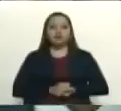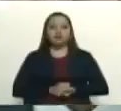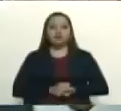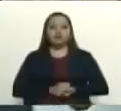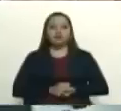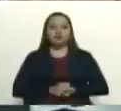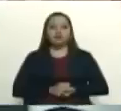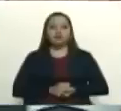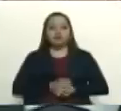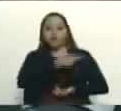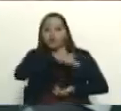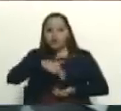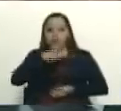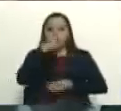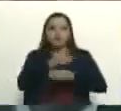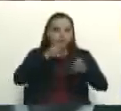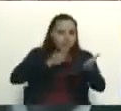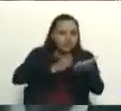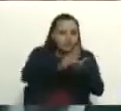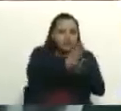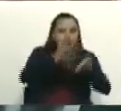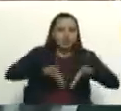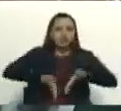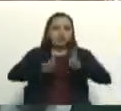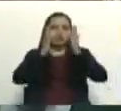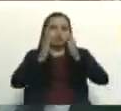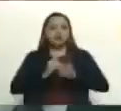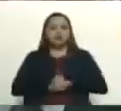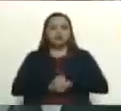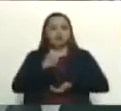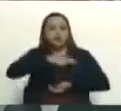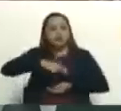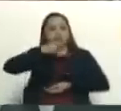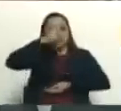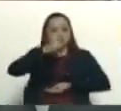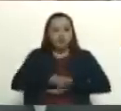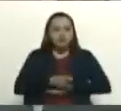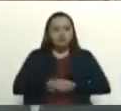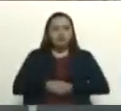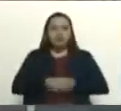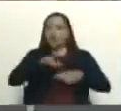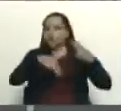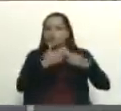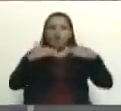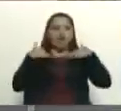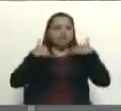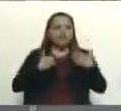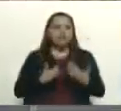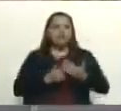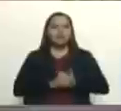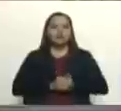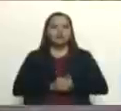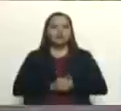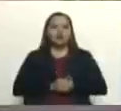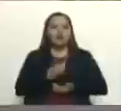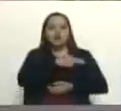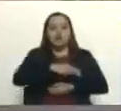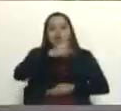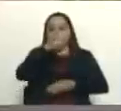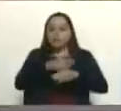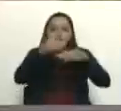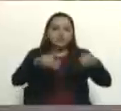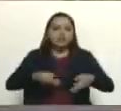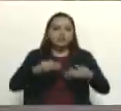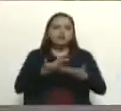Nos corresponde seguir el camino. Nos corresponde no desmayar, nos corresponde seguir